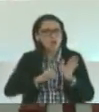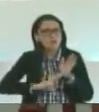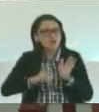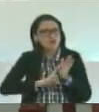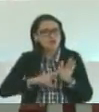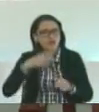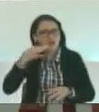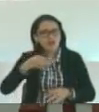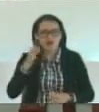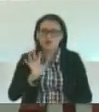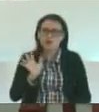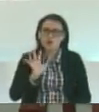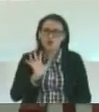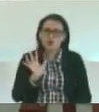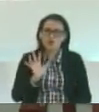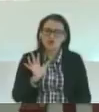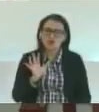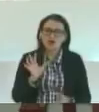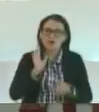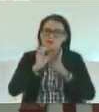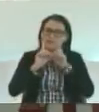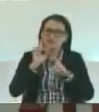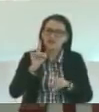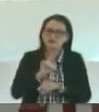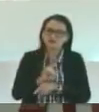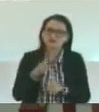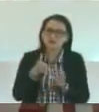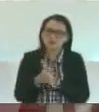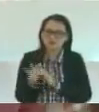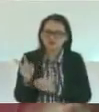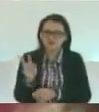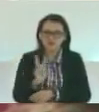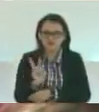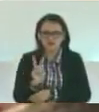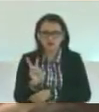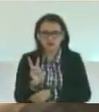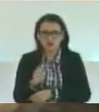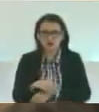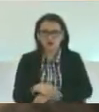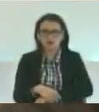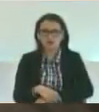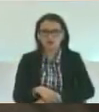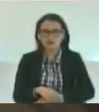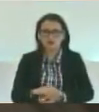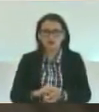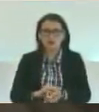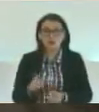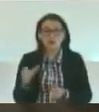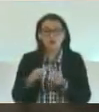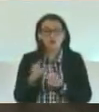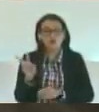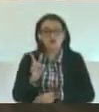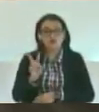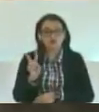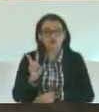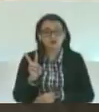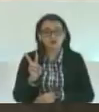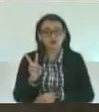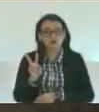permanentemente todas las cosas y mentiras que se dicen de Venezuela. Que un grupo de venezolanos, producto de